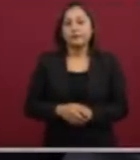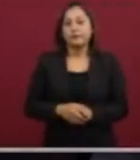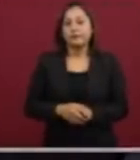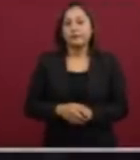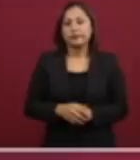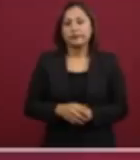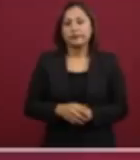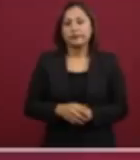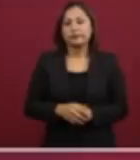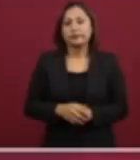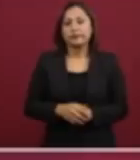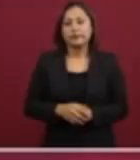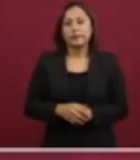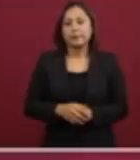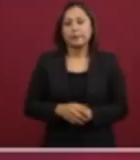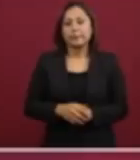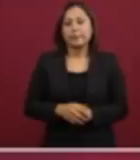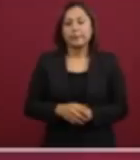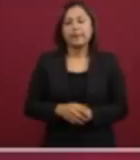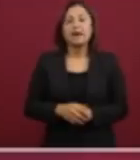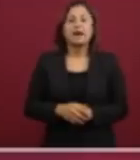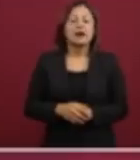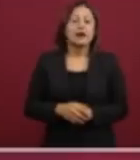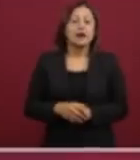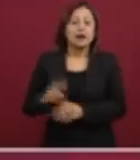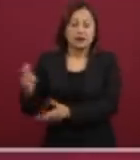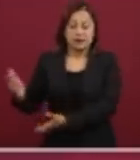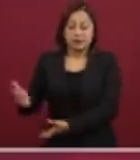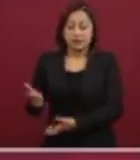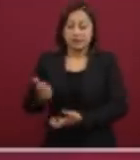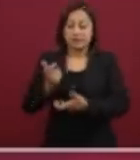el presupuesto por instancias